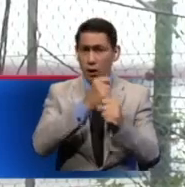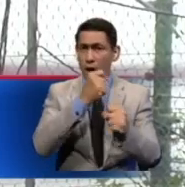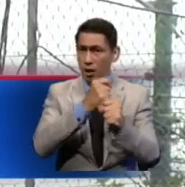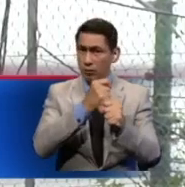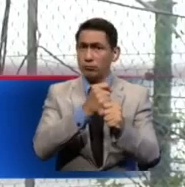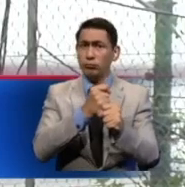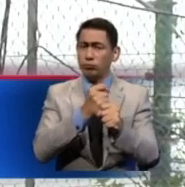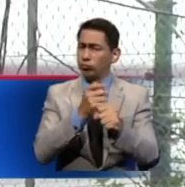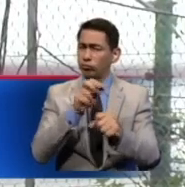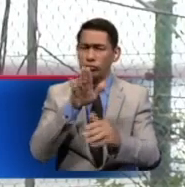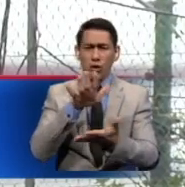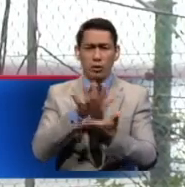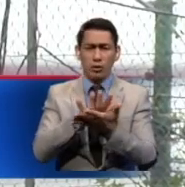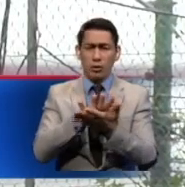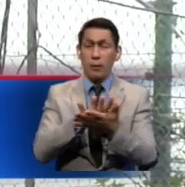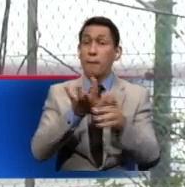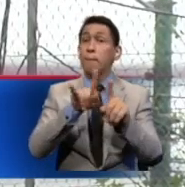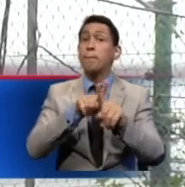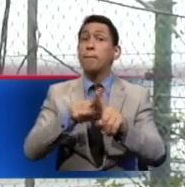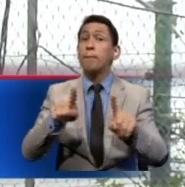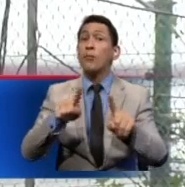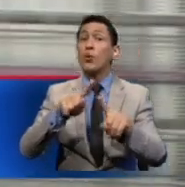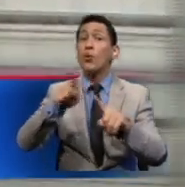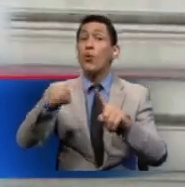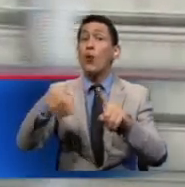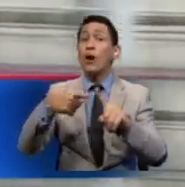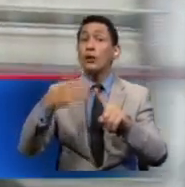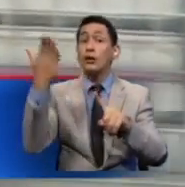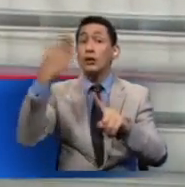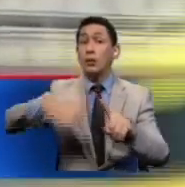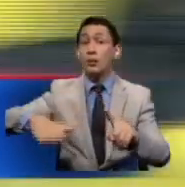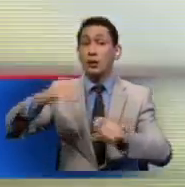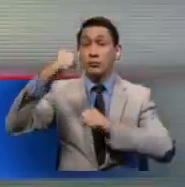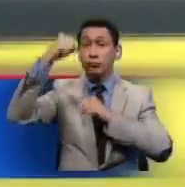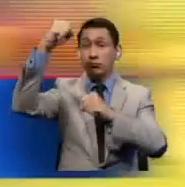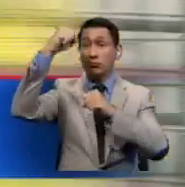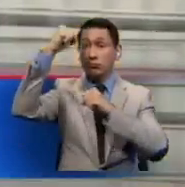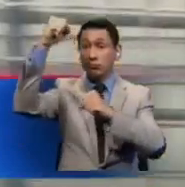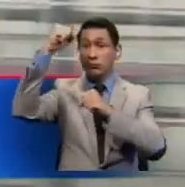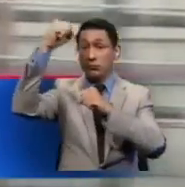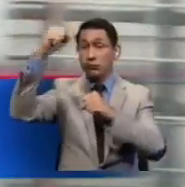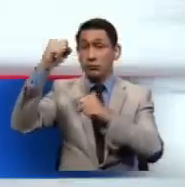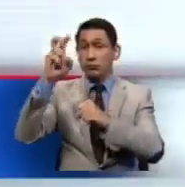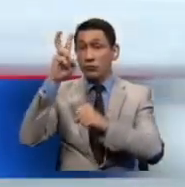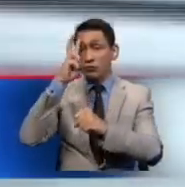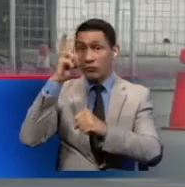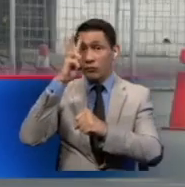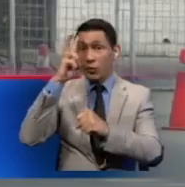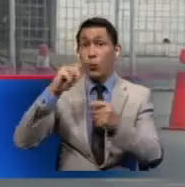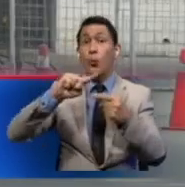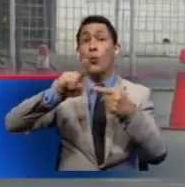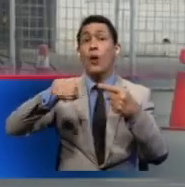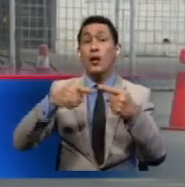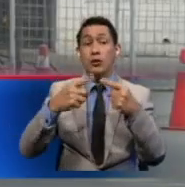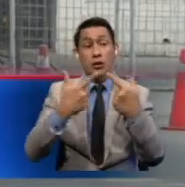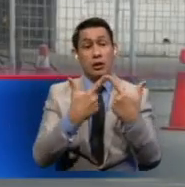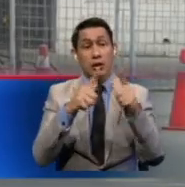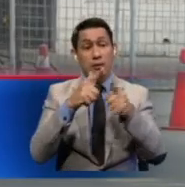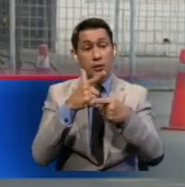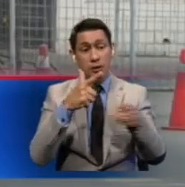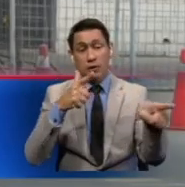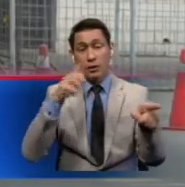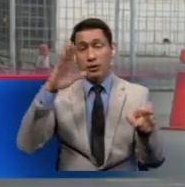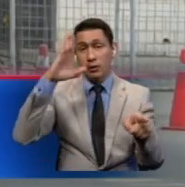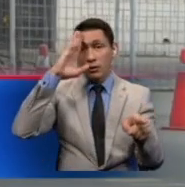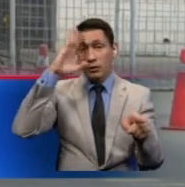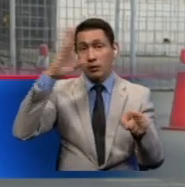No se tiene previsto el dato de cuándo terminará esta huelga que permita la liberación de los guías. Lo que sí se puede evidenciar es que